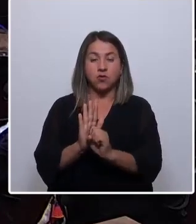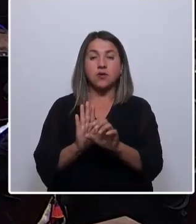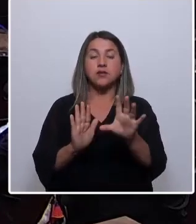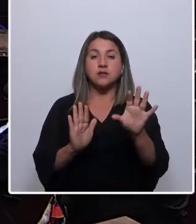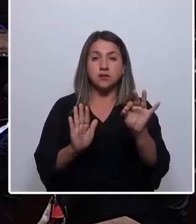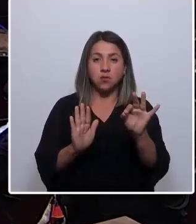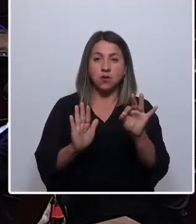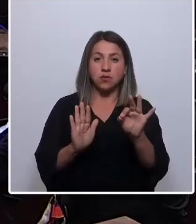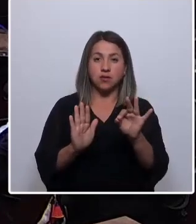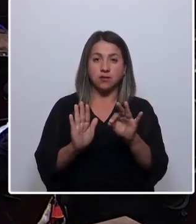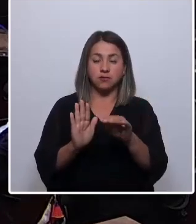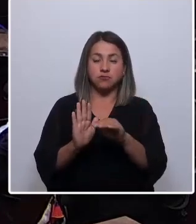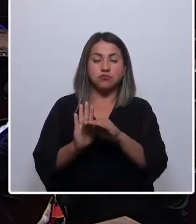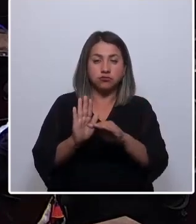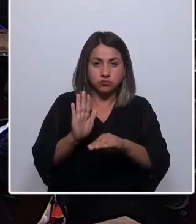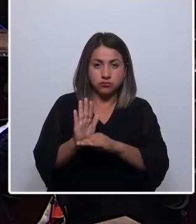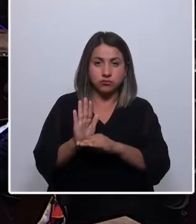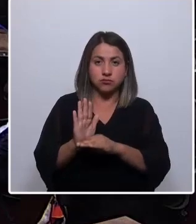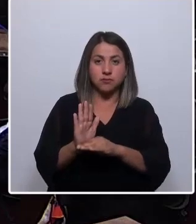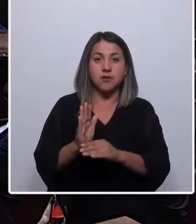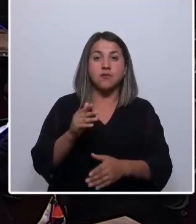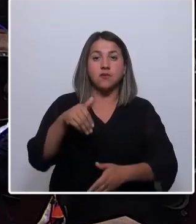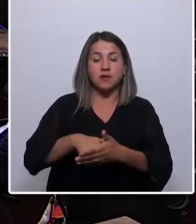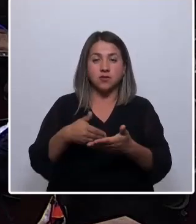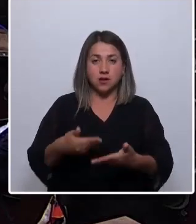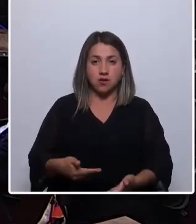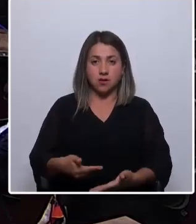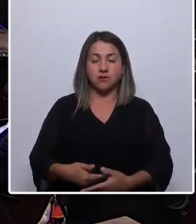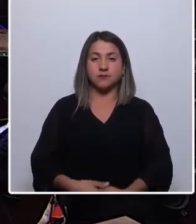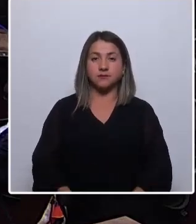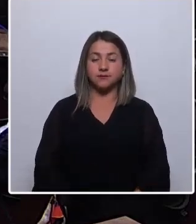50. En votación.